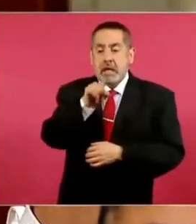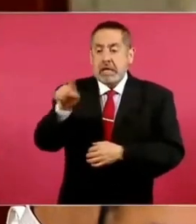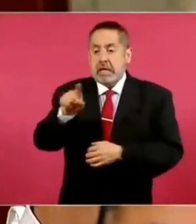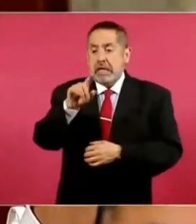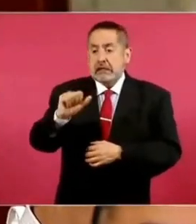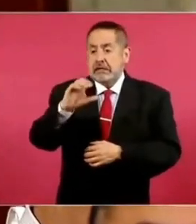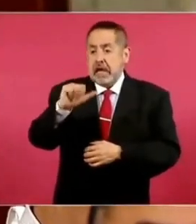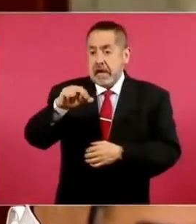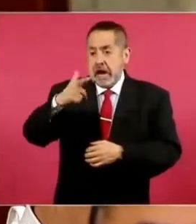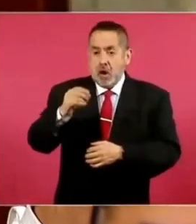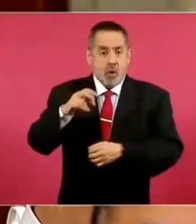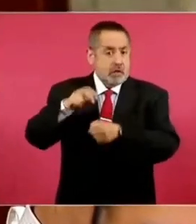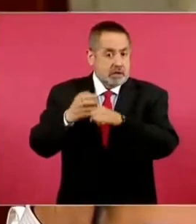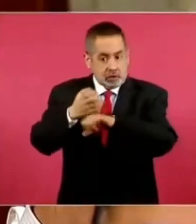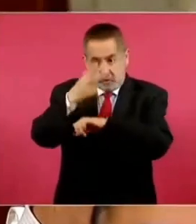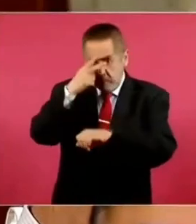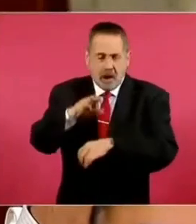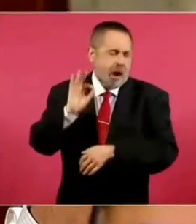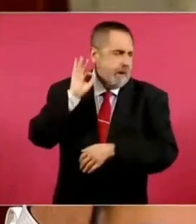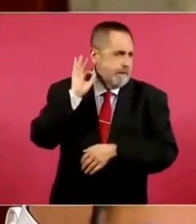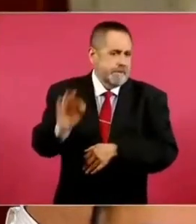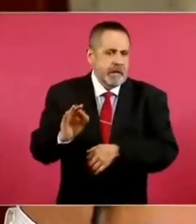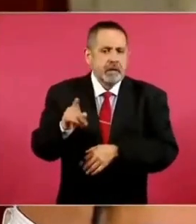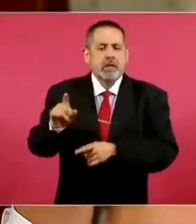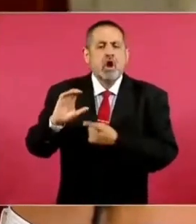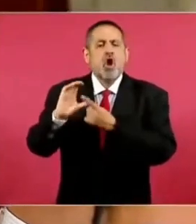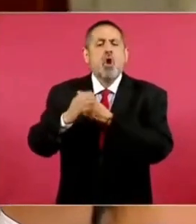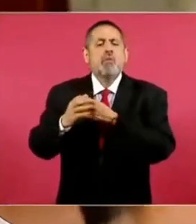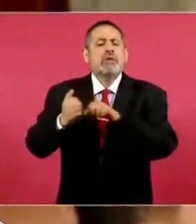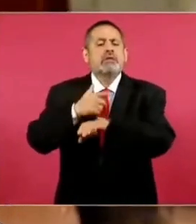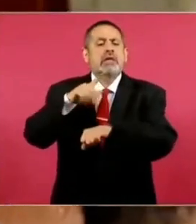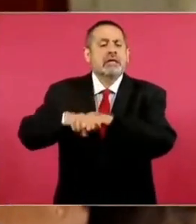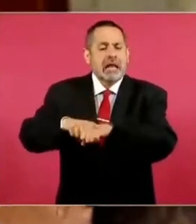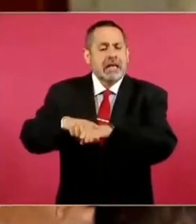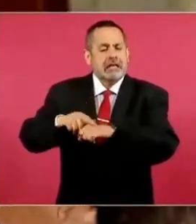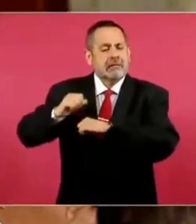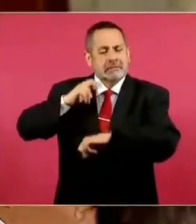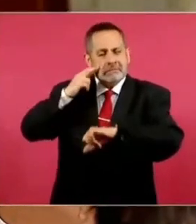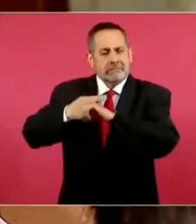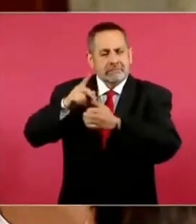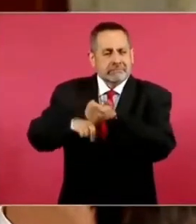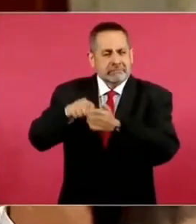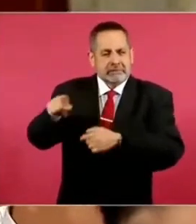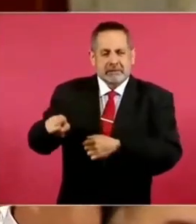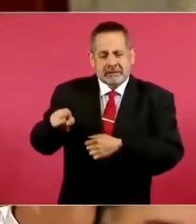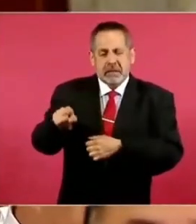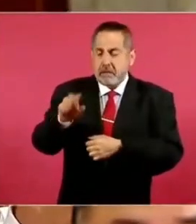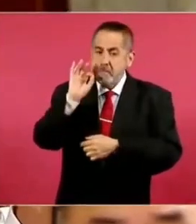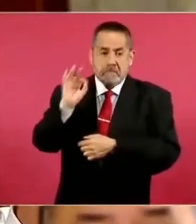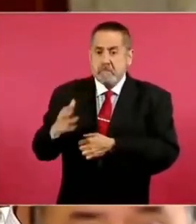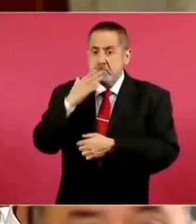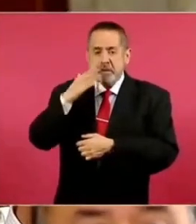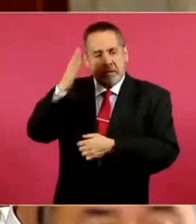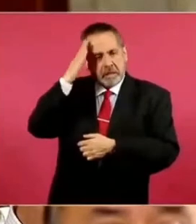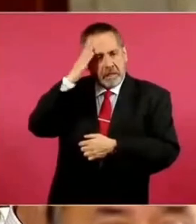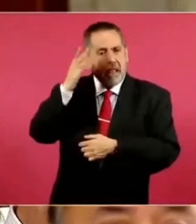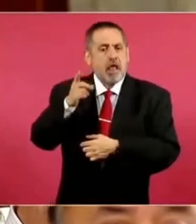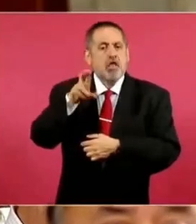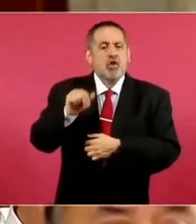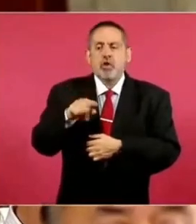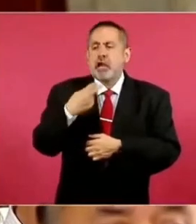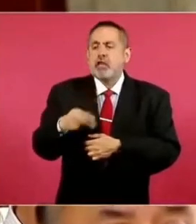Estado de México a cargo de la Comisión Estatal de parques naturales y de la fauna cepanaf dirigido por la doctora